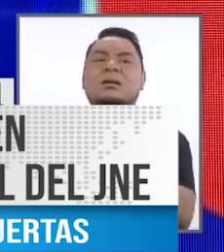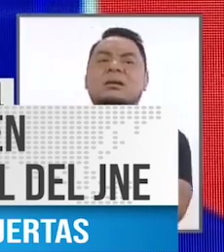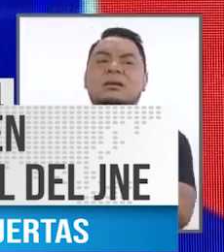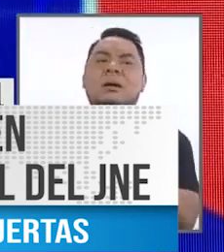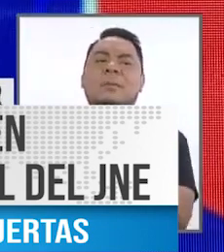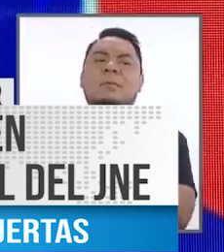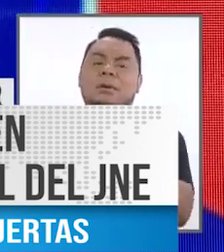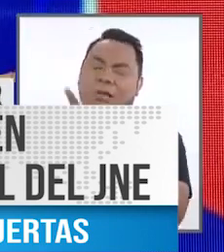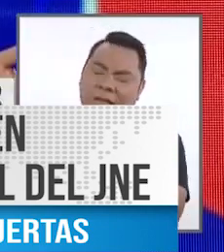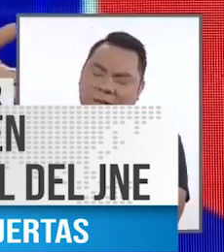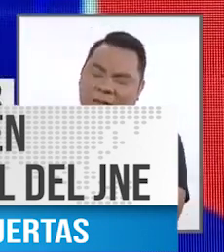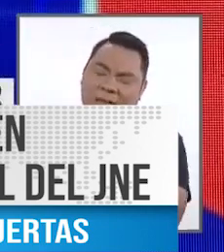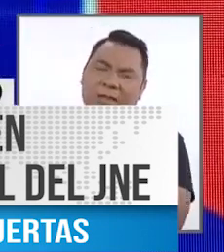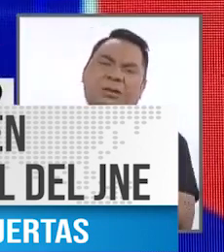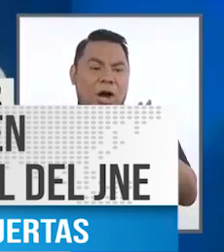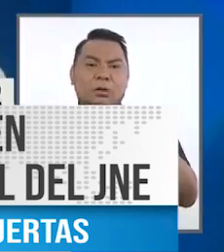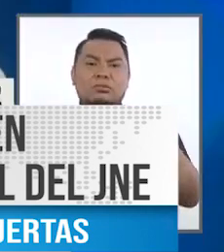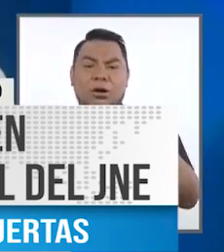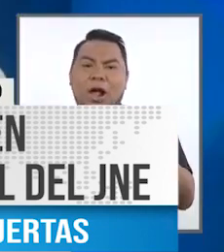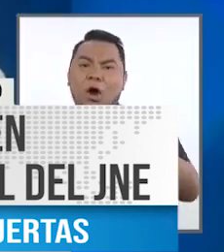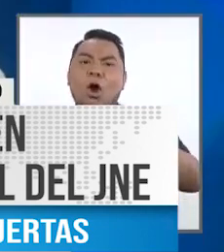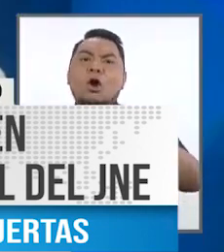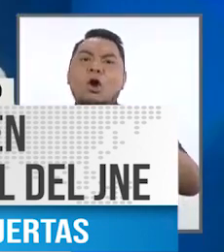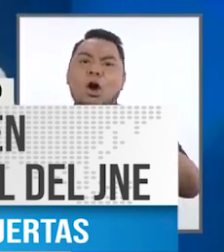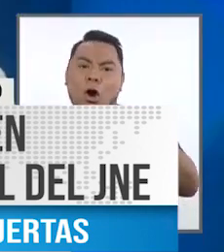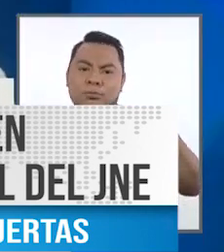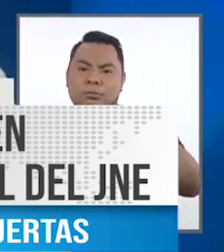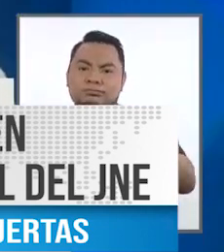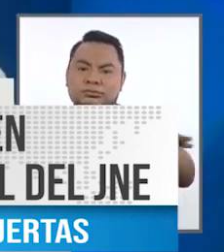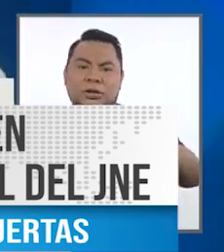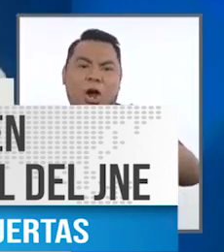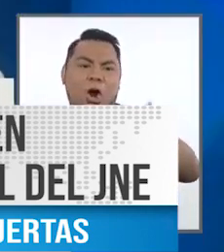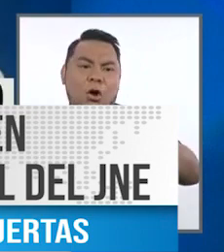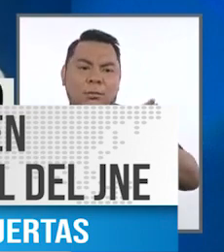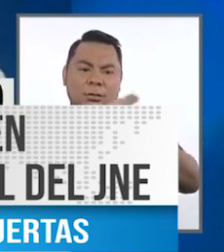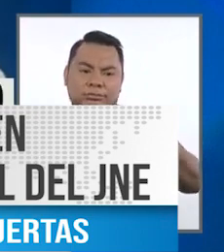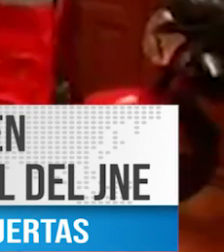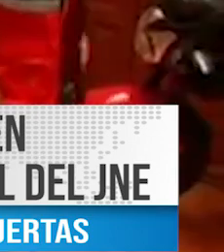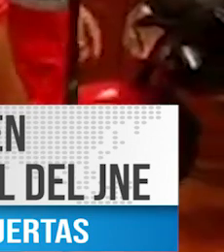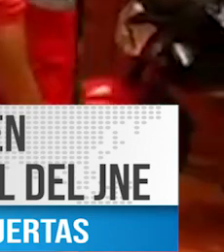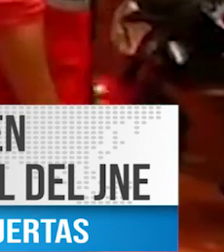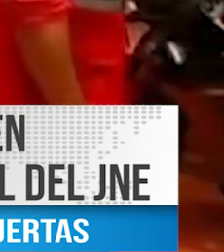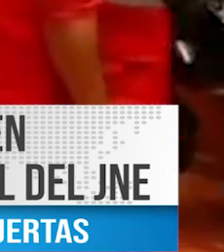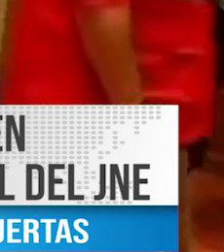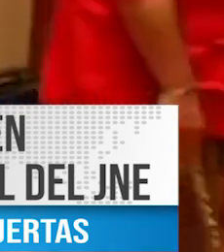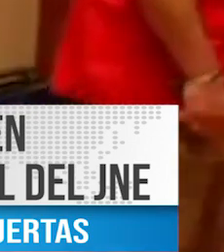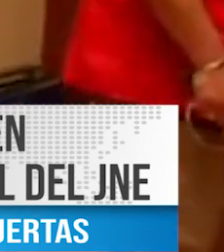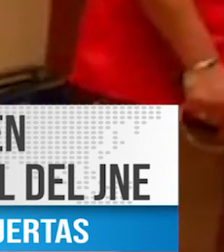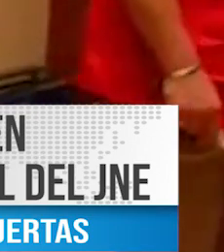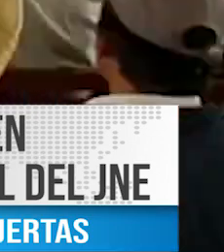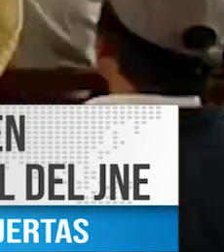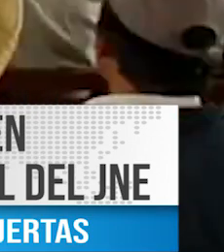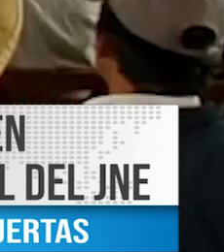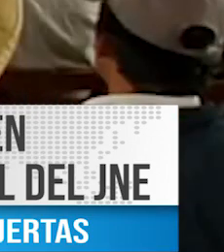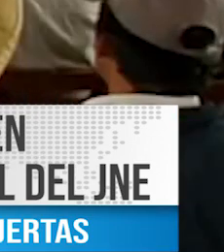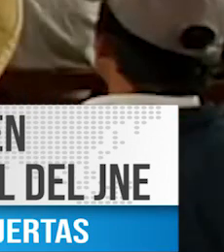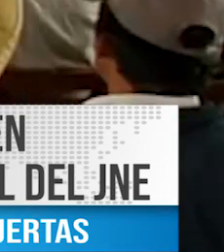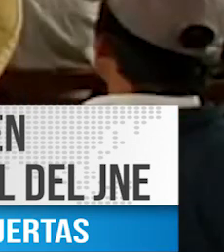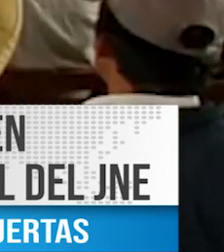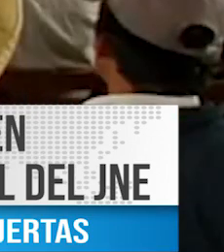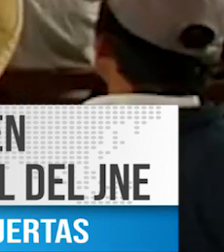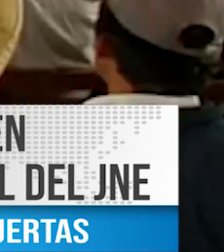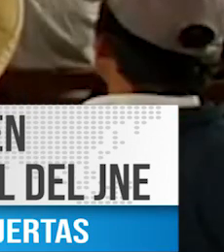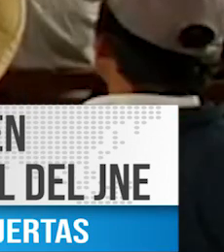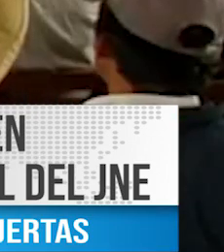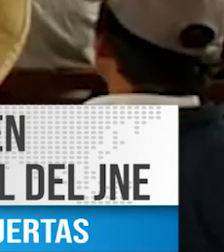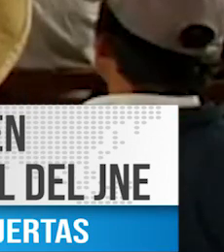están leyendo un documento. No frieguen. Asimismo, en el tema de seguridad ciudadana, Ciro Gálvez mencionó que se deben